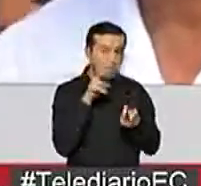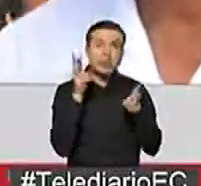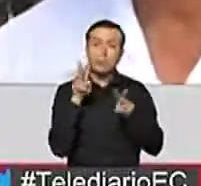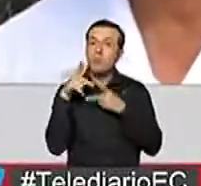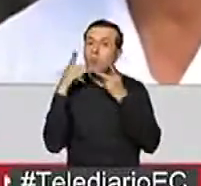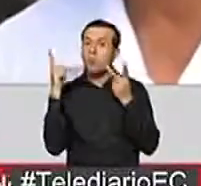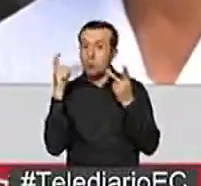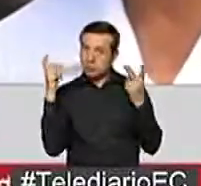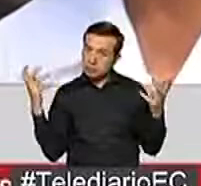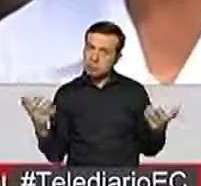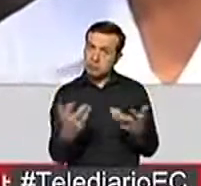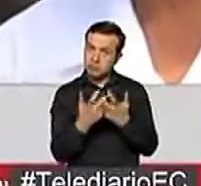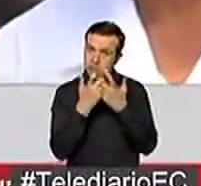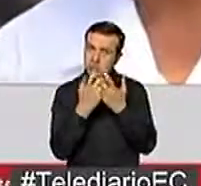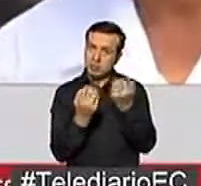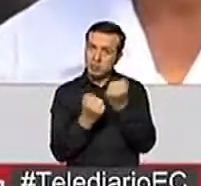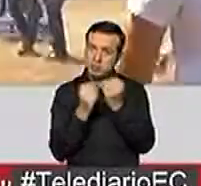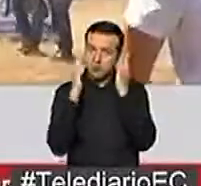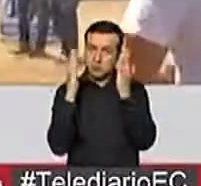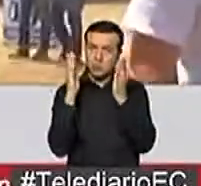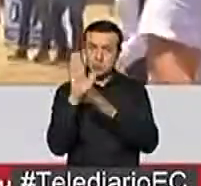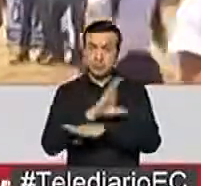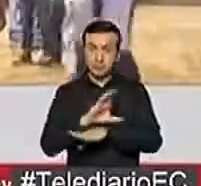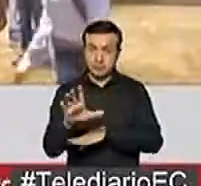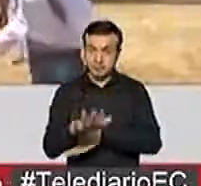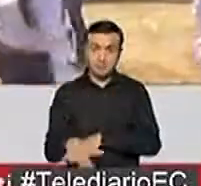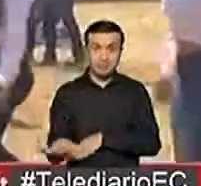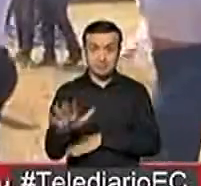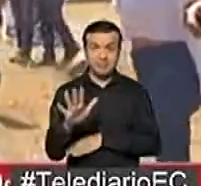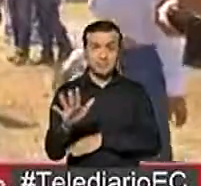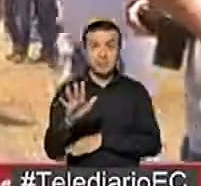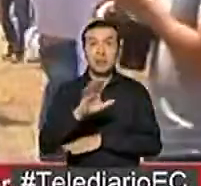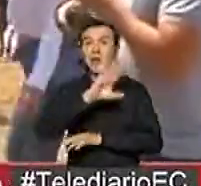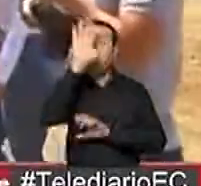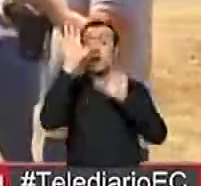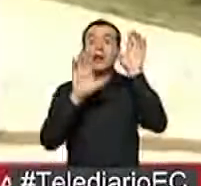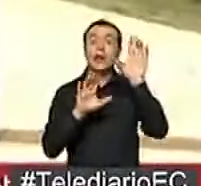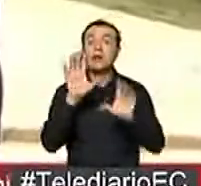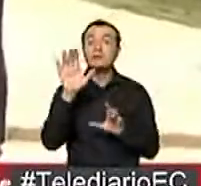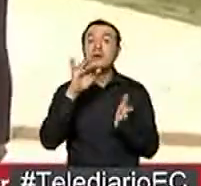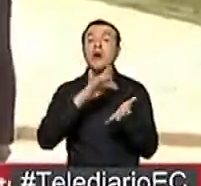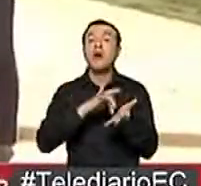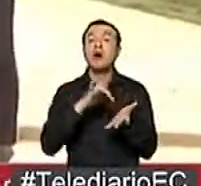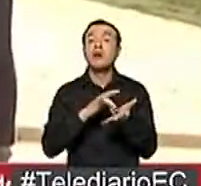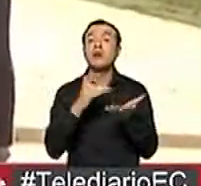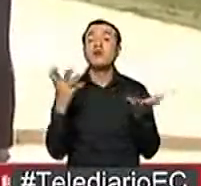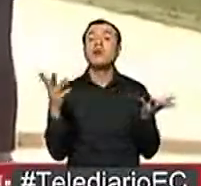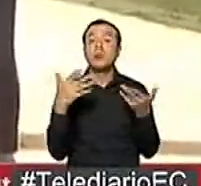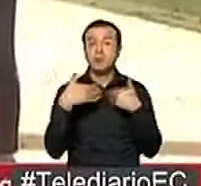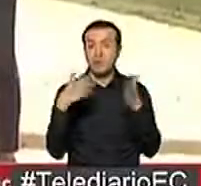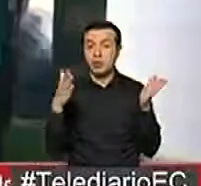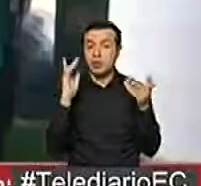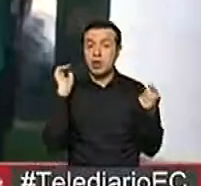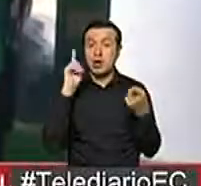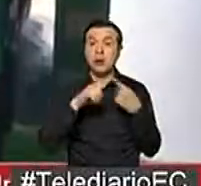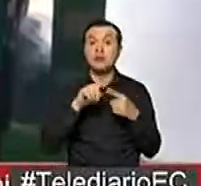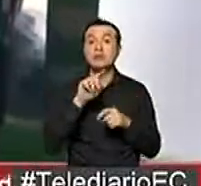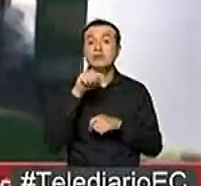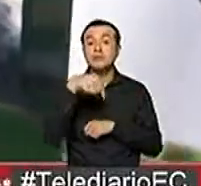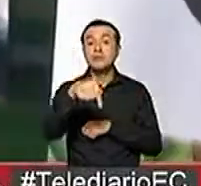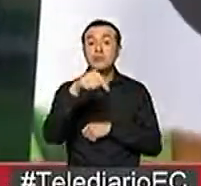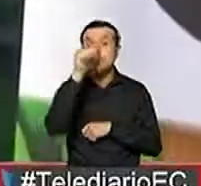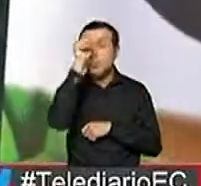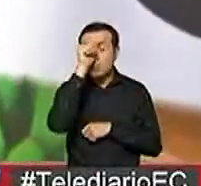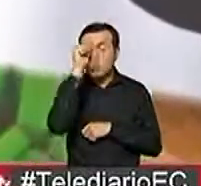más en favor de los productores. La Expo Arroz 2019 estará abierta al público en general hasta el próximo domingo 8